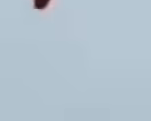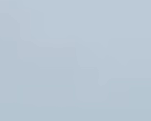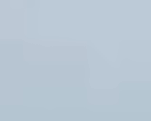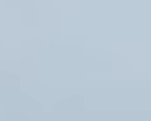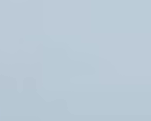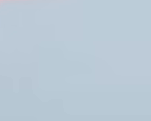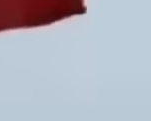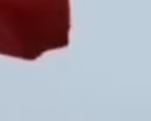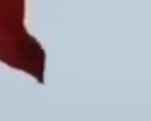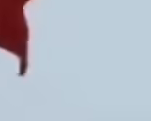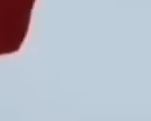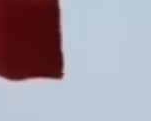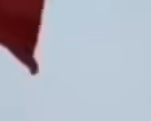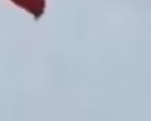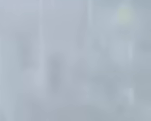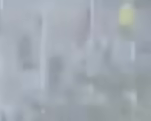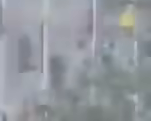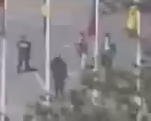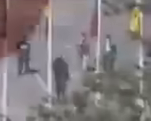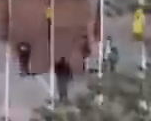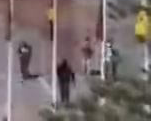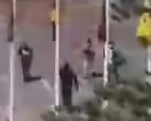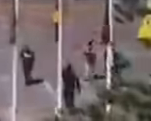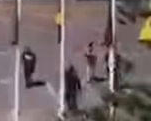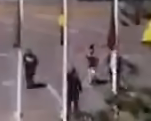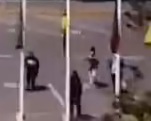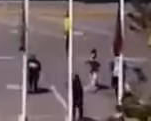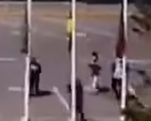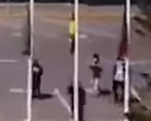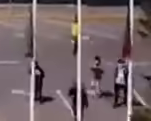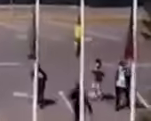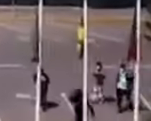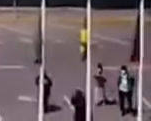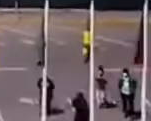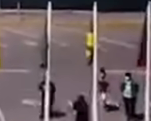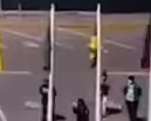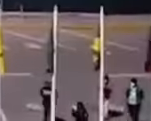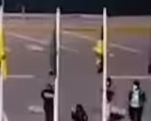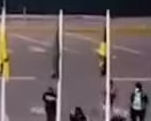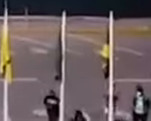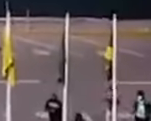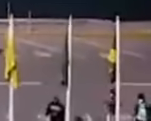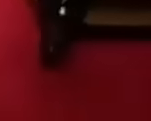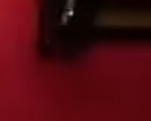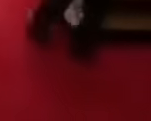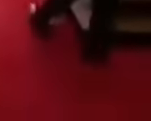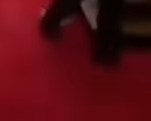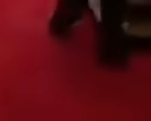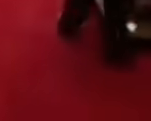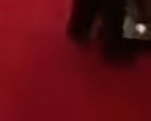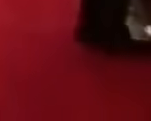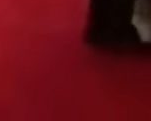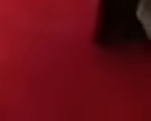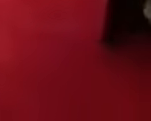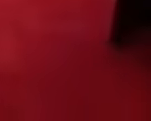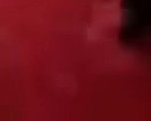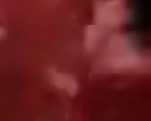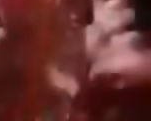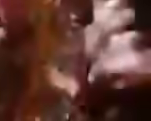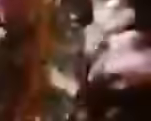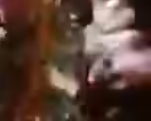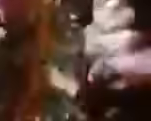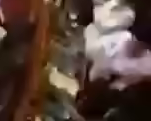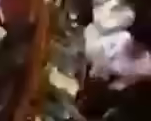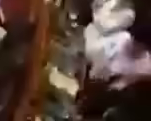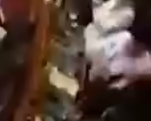Esta es una gran noticia. El Congreso aprobó la creación de una comisión especial que